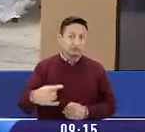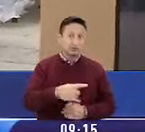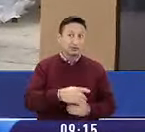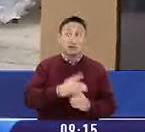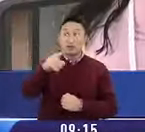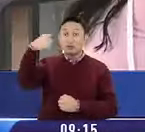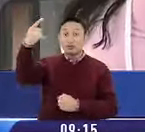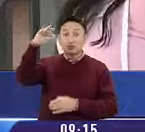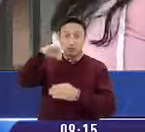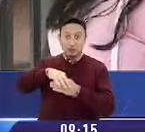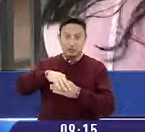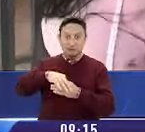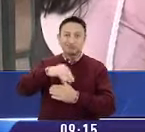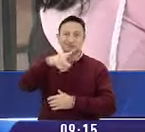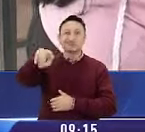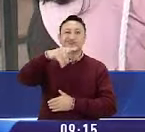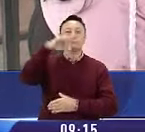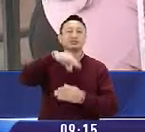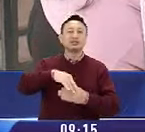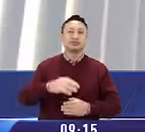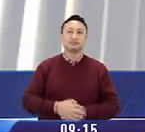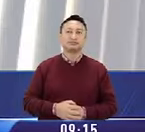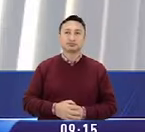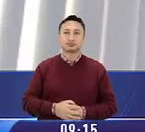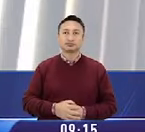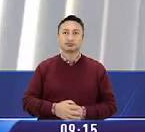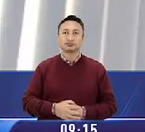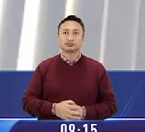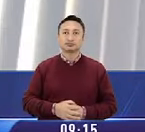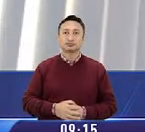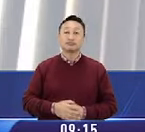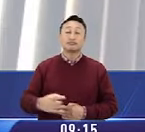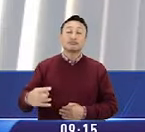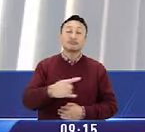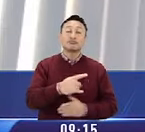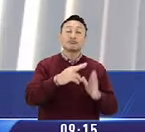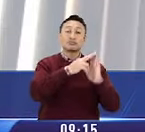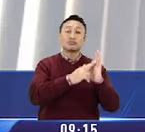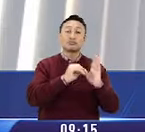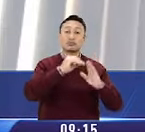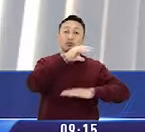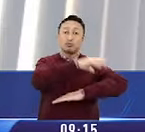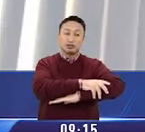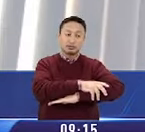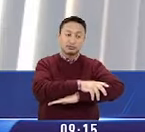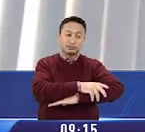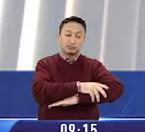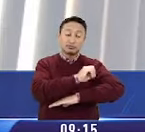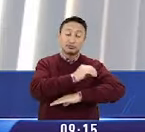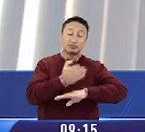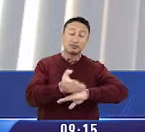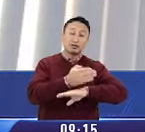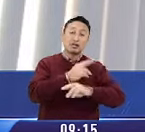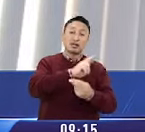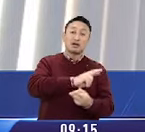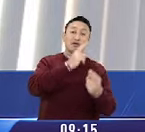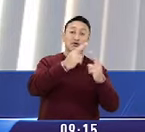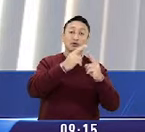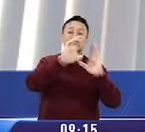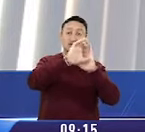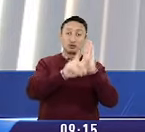en las elecciones generales del próximo año. El registro electoral pasivo entró en vigencia en las últimas reformas del Código de la